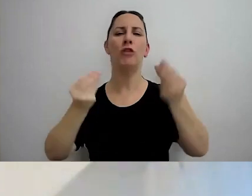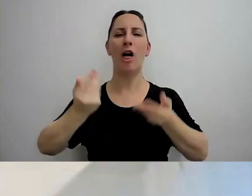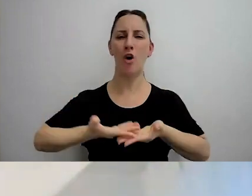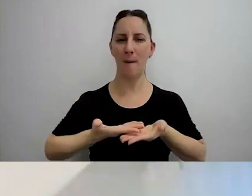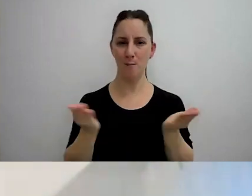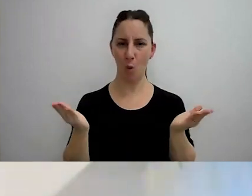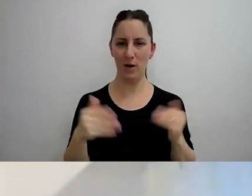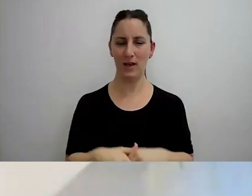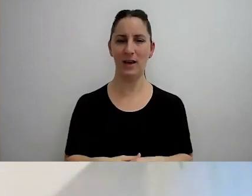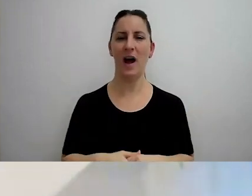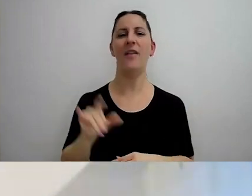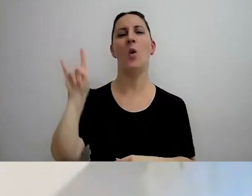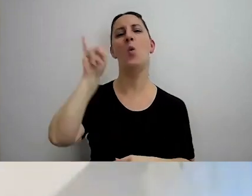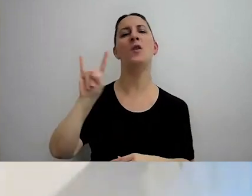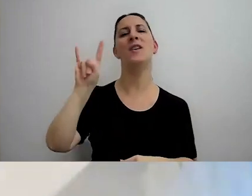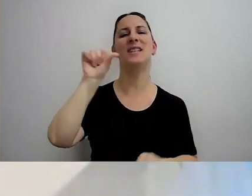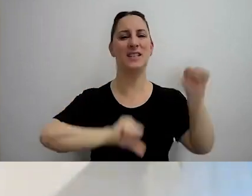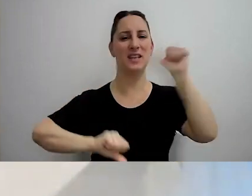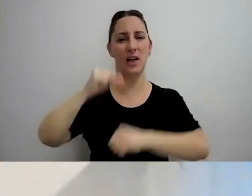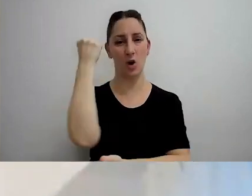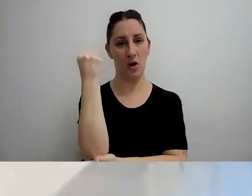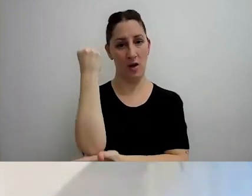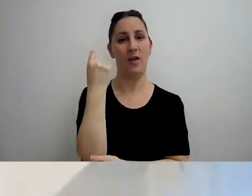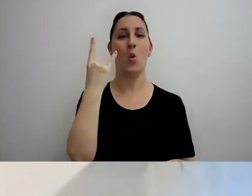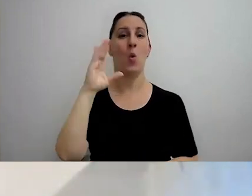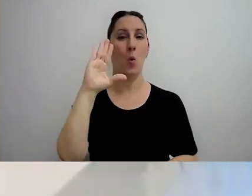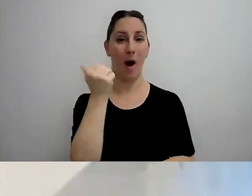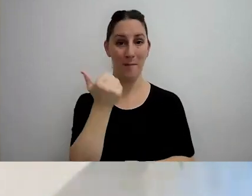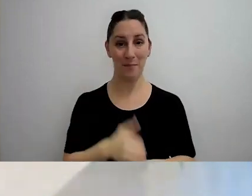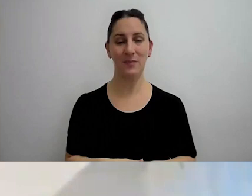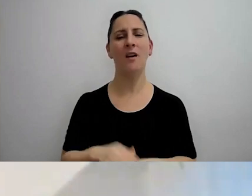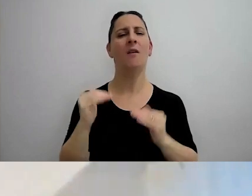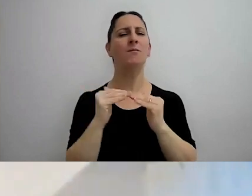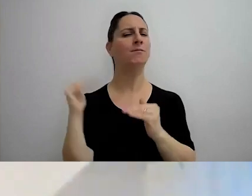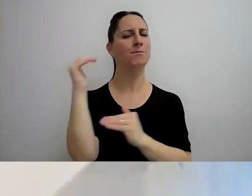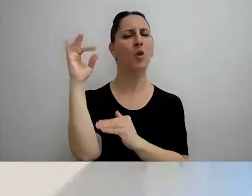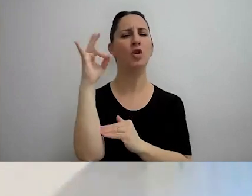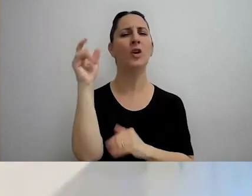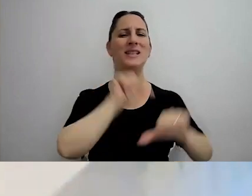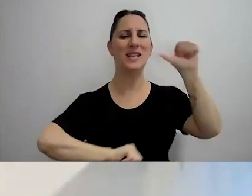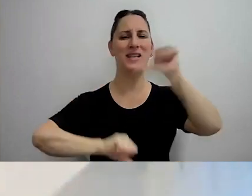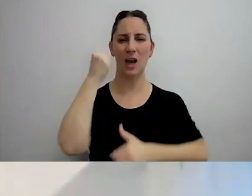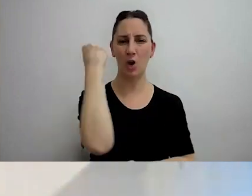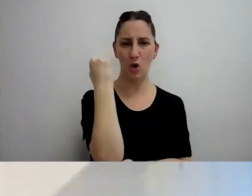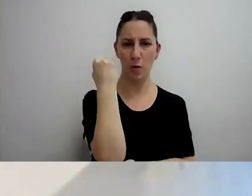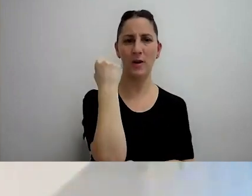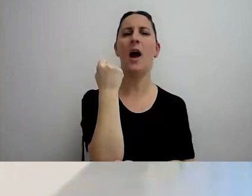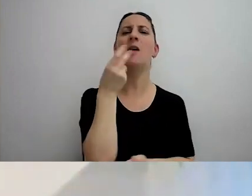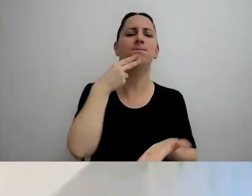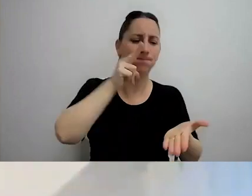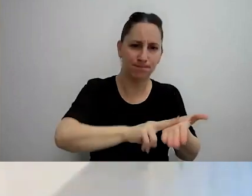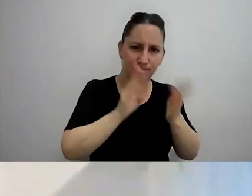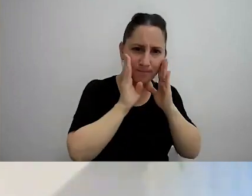de la facultad de ciencias económicas de la universidad de Buenos Aires doctorada en ciencias económicas sub área de tributación